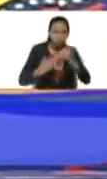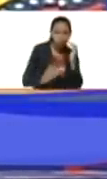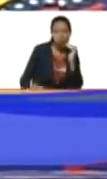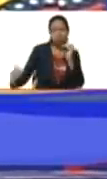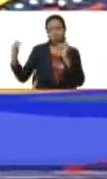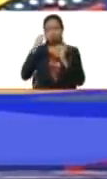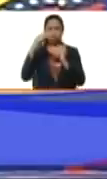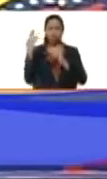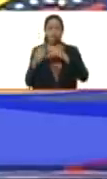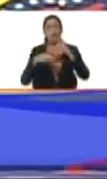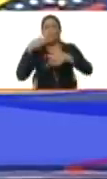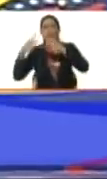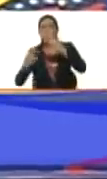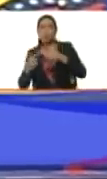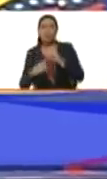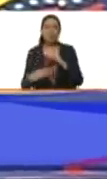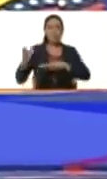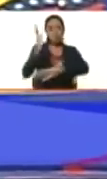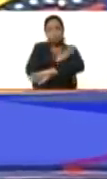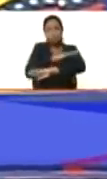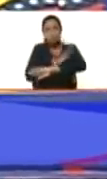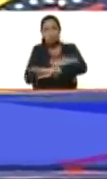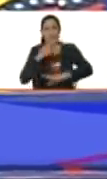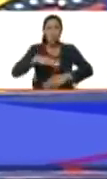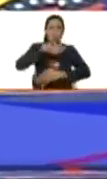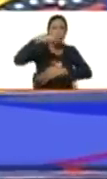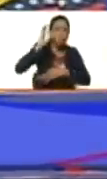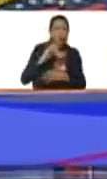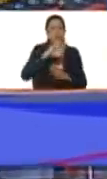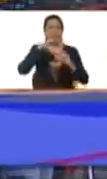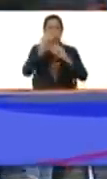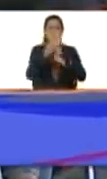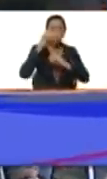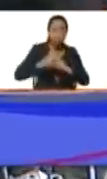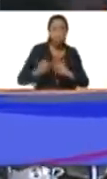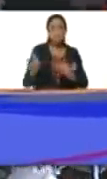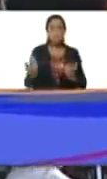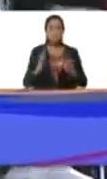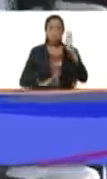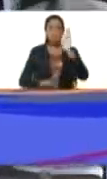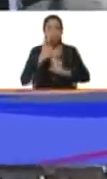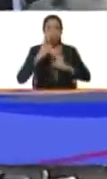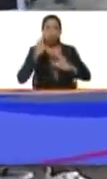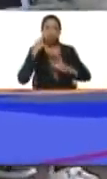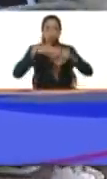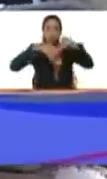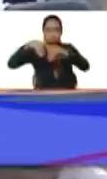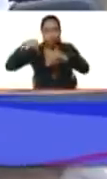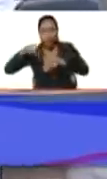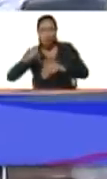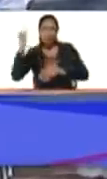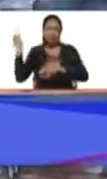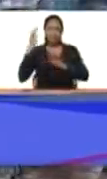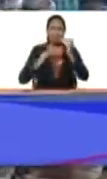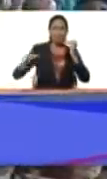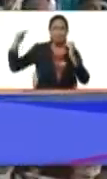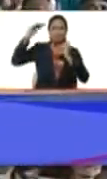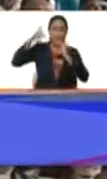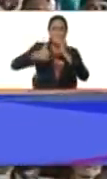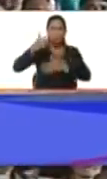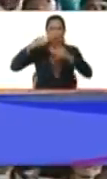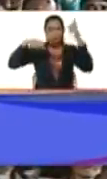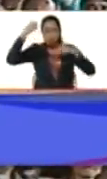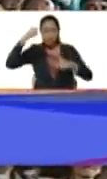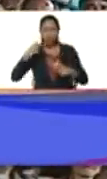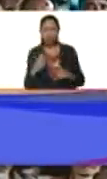mayoría política, moral, espiritual, cultural y mayoría electoral en Venezuela, sin lugar a dudas.